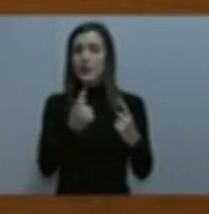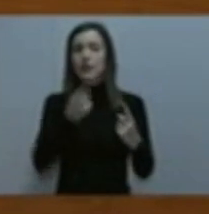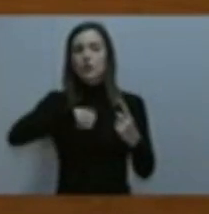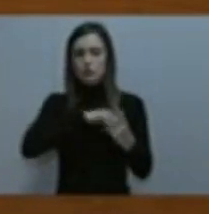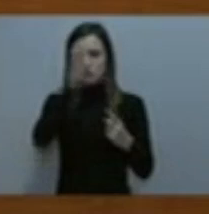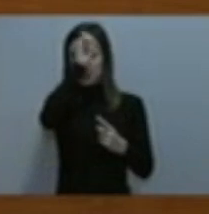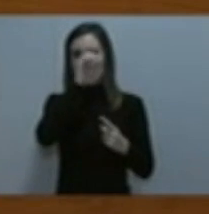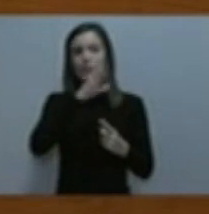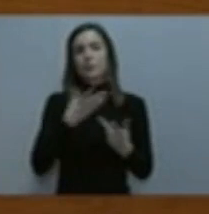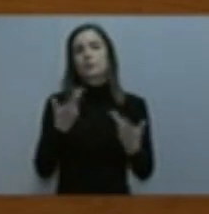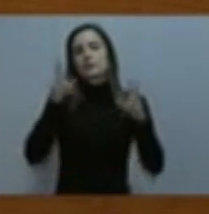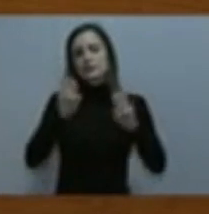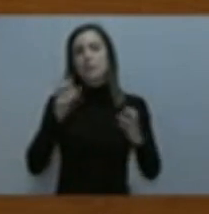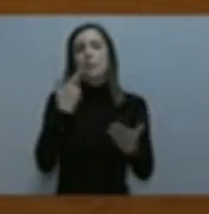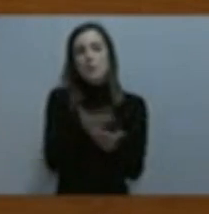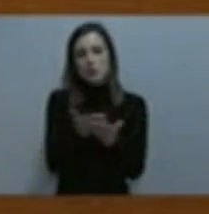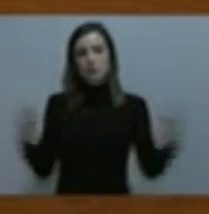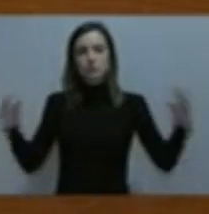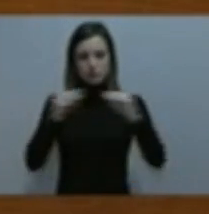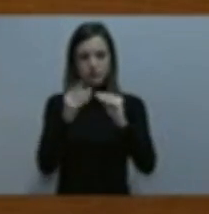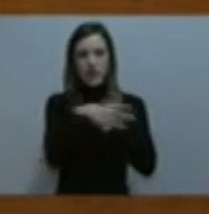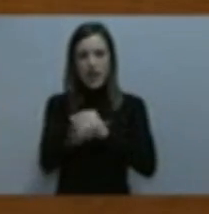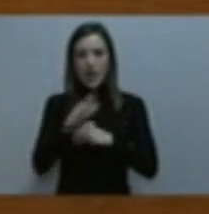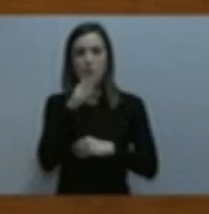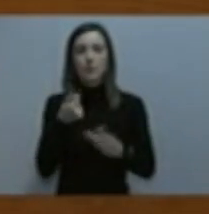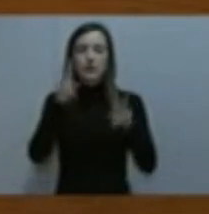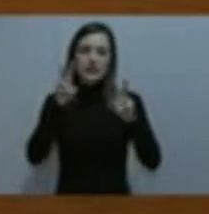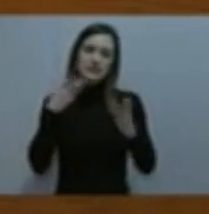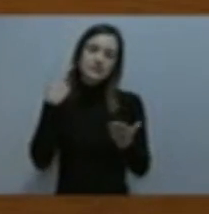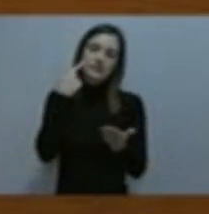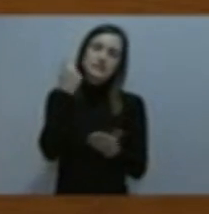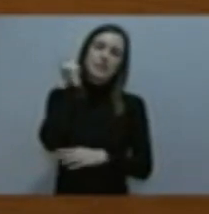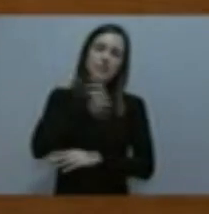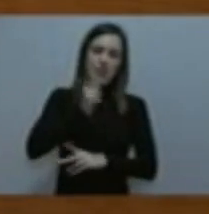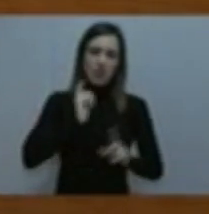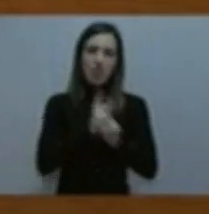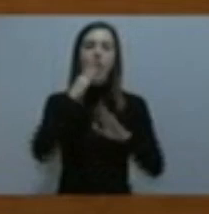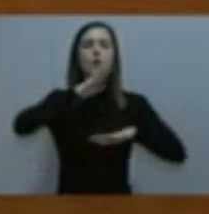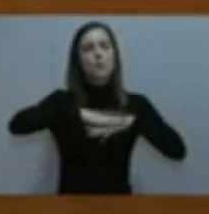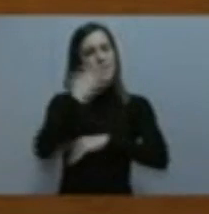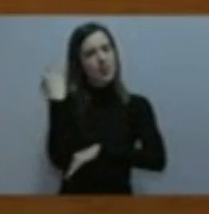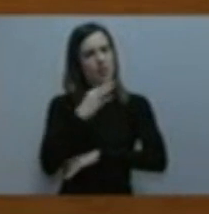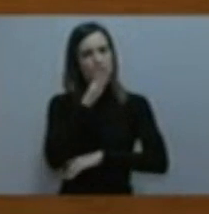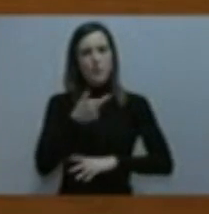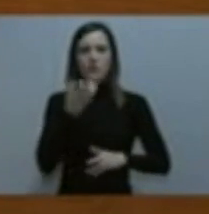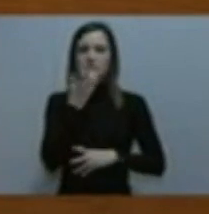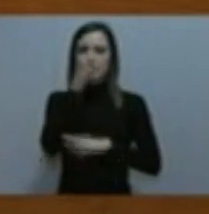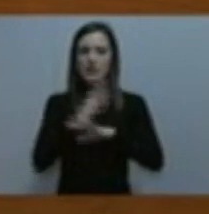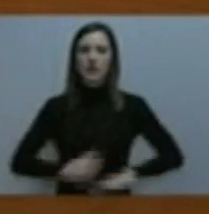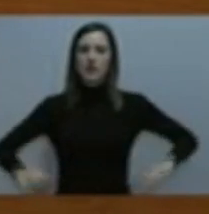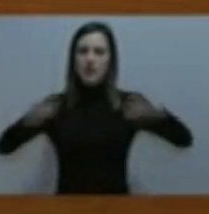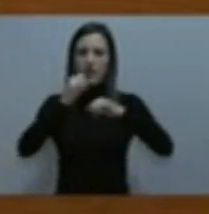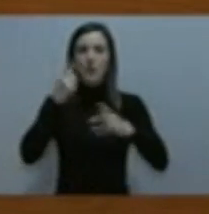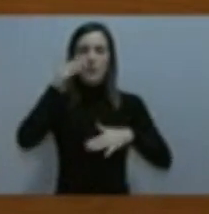de la propuesta. La sentencia contraria debe cumplirse. Sería muy grave que la Cámara votara en contra del Poder